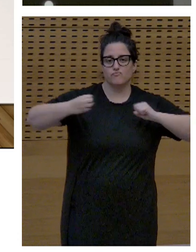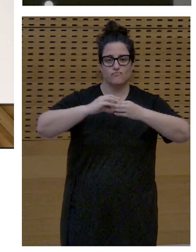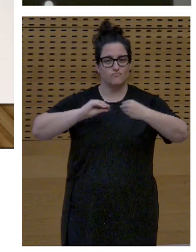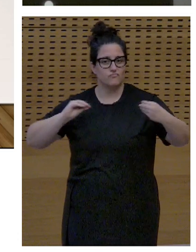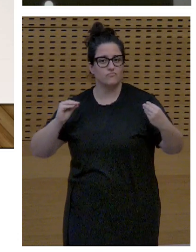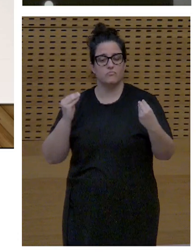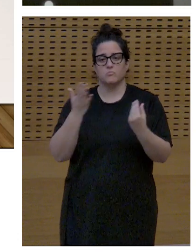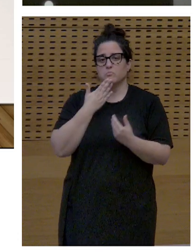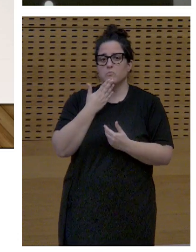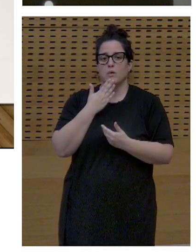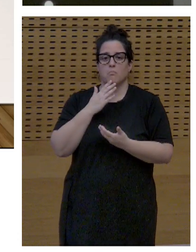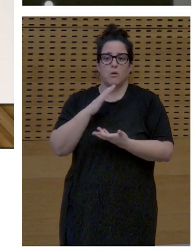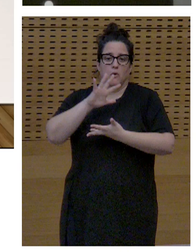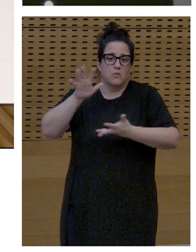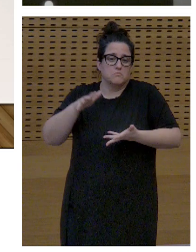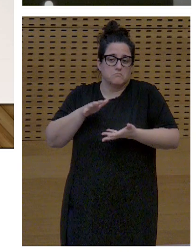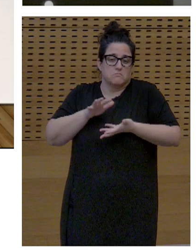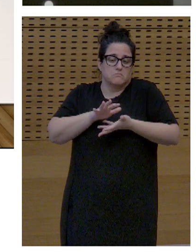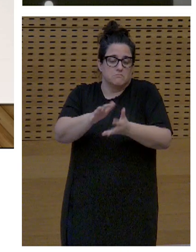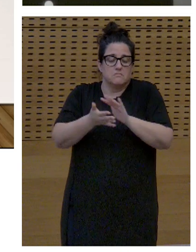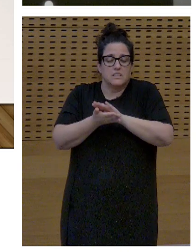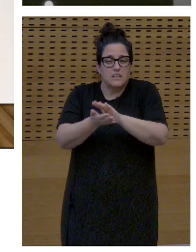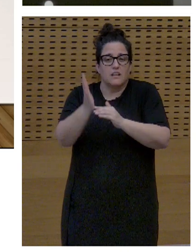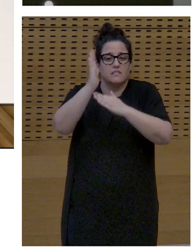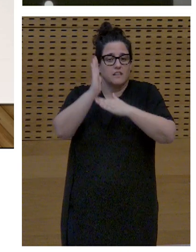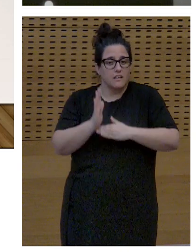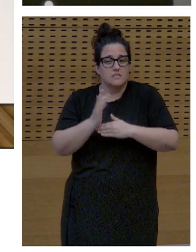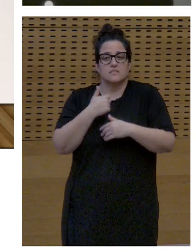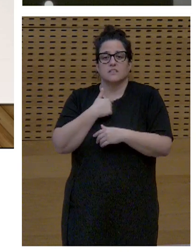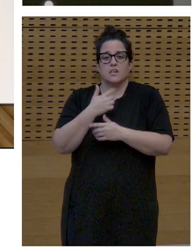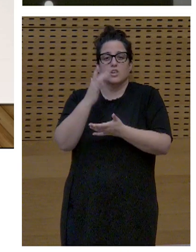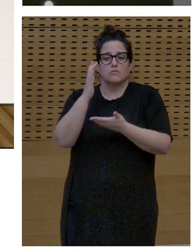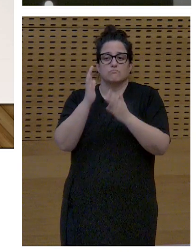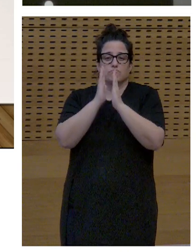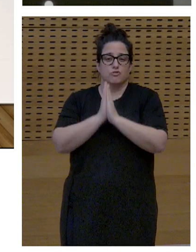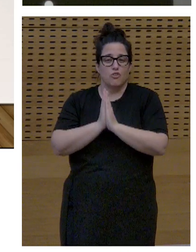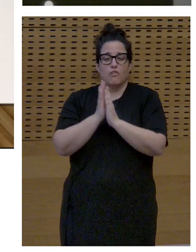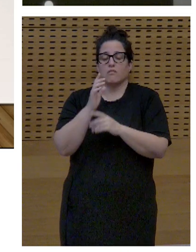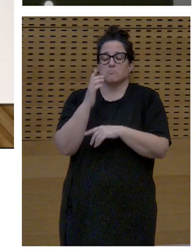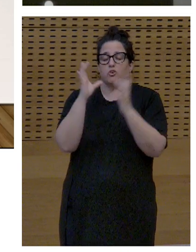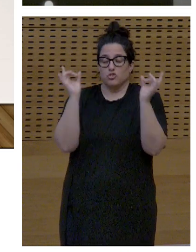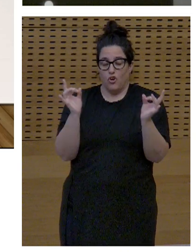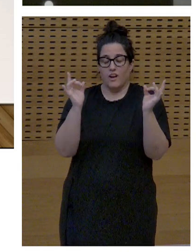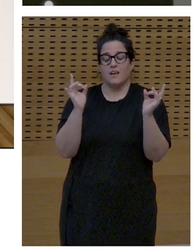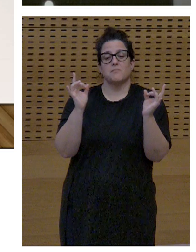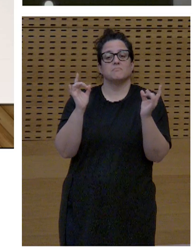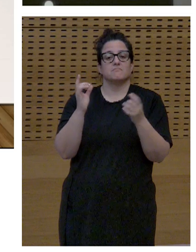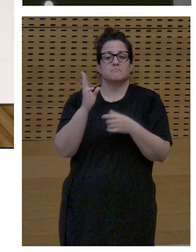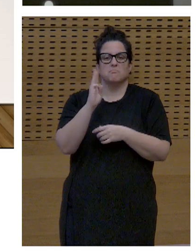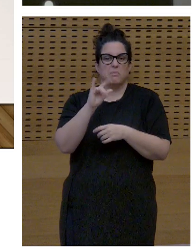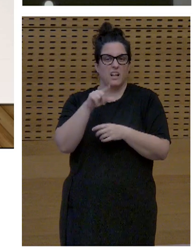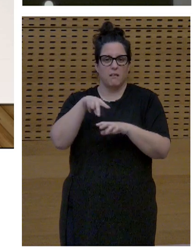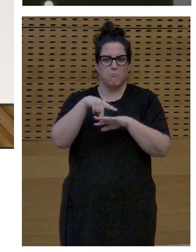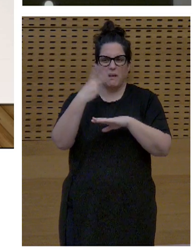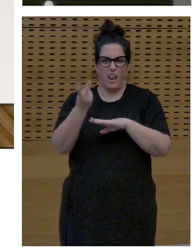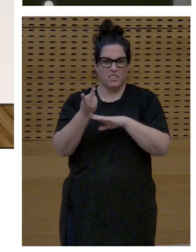danza, o el yoga o el pilates. El dormir bien. El dormir bien también es un protector del cerebro,